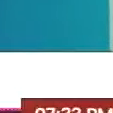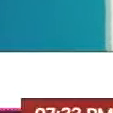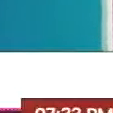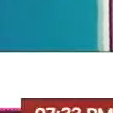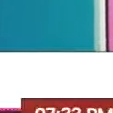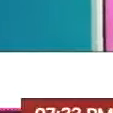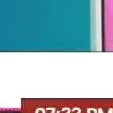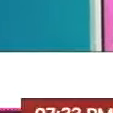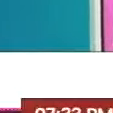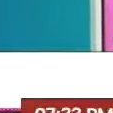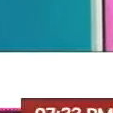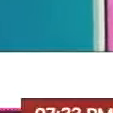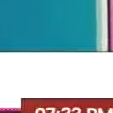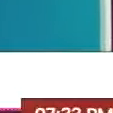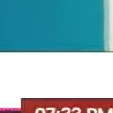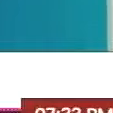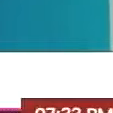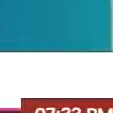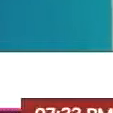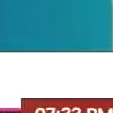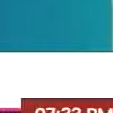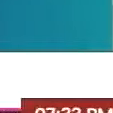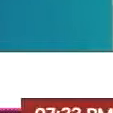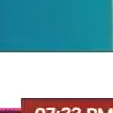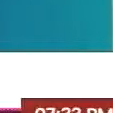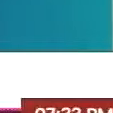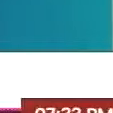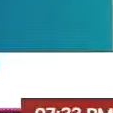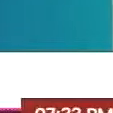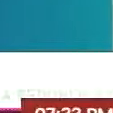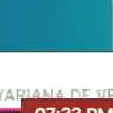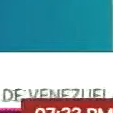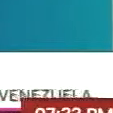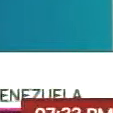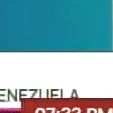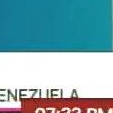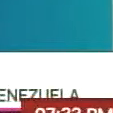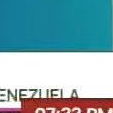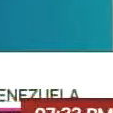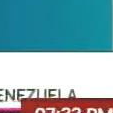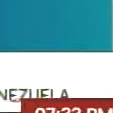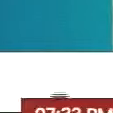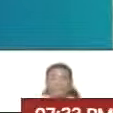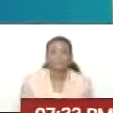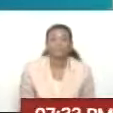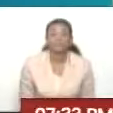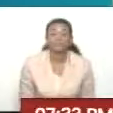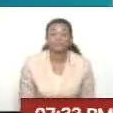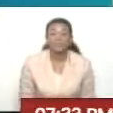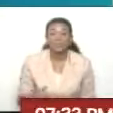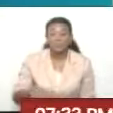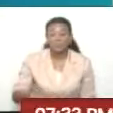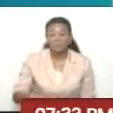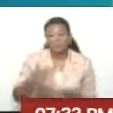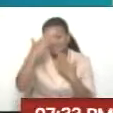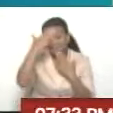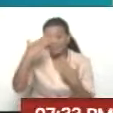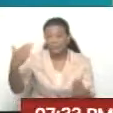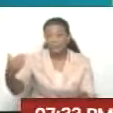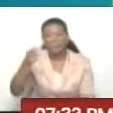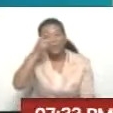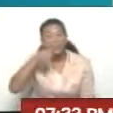en primer lugar, mi saludo a todo el pueblo de Los Teques. Gracias. Qué sorpresa tan